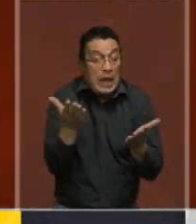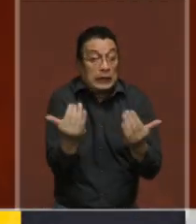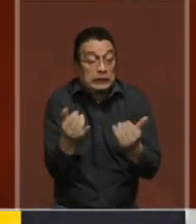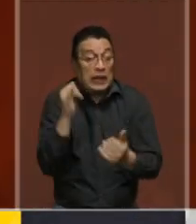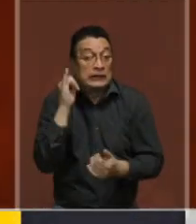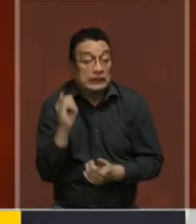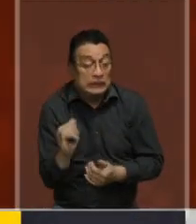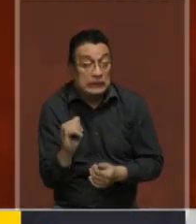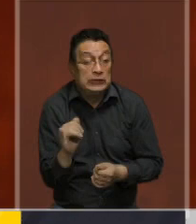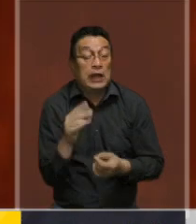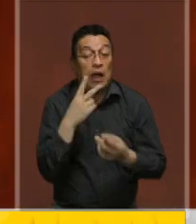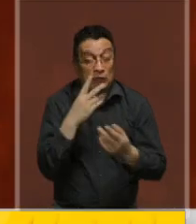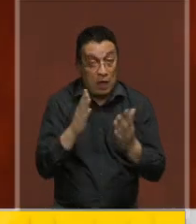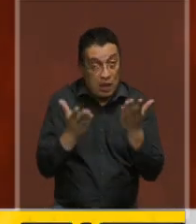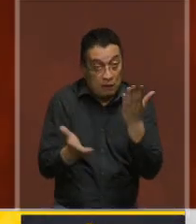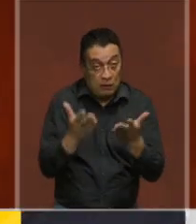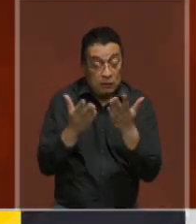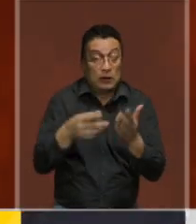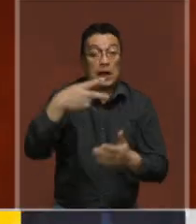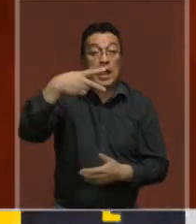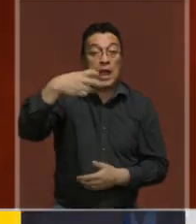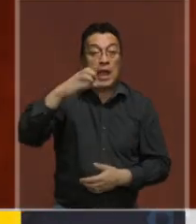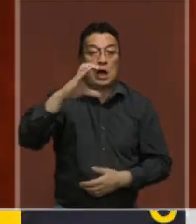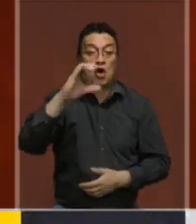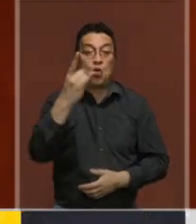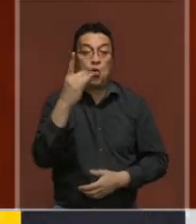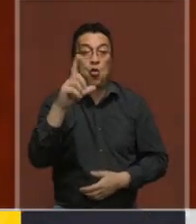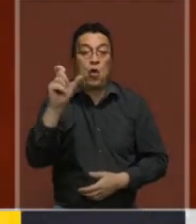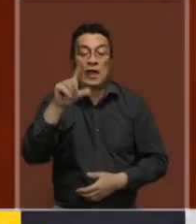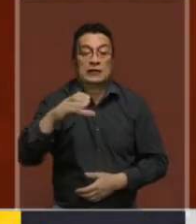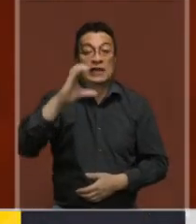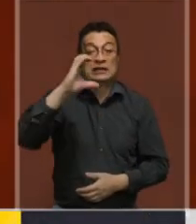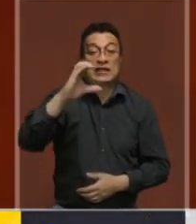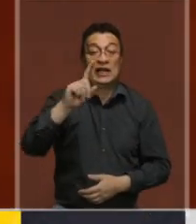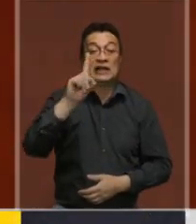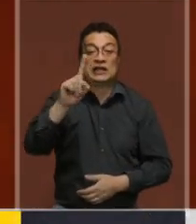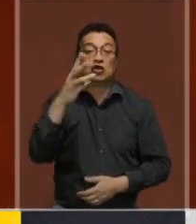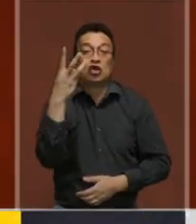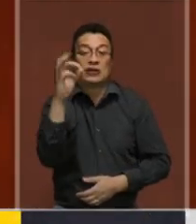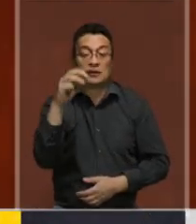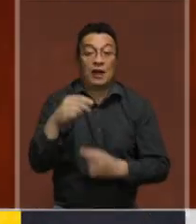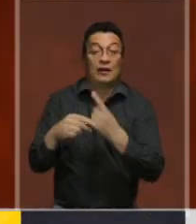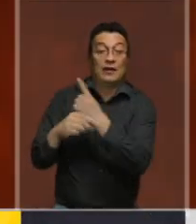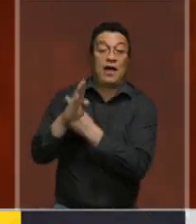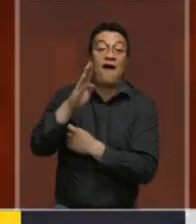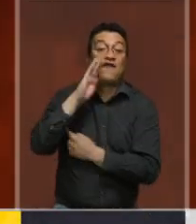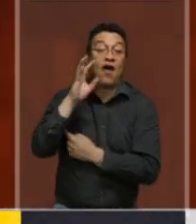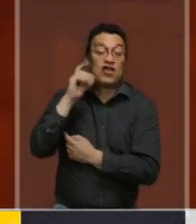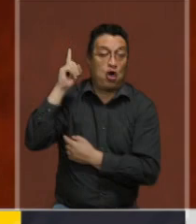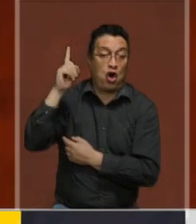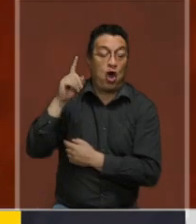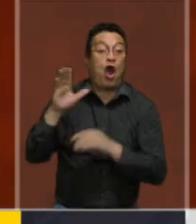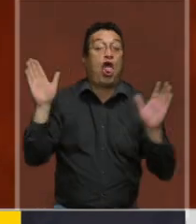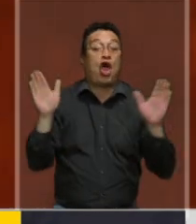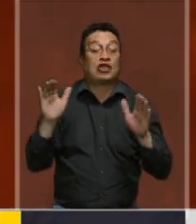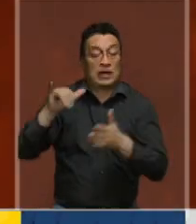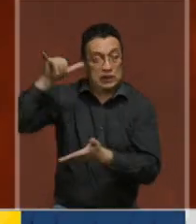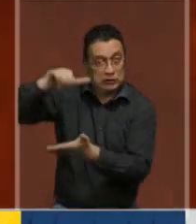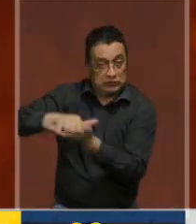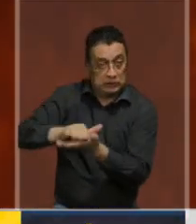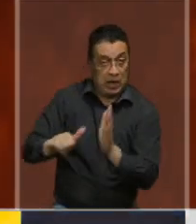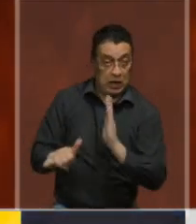del Hércules C-130 que se encuentra en la región del Biobío de la ciudad de Los Ángeles, en el aeródromo